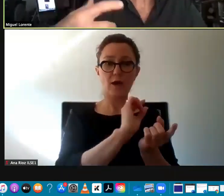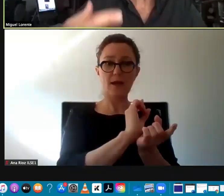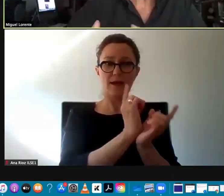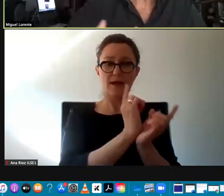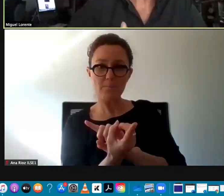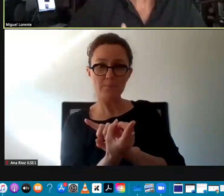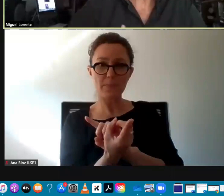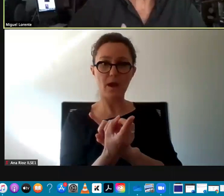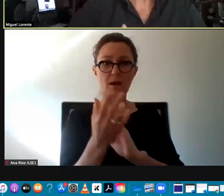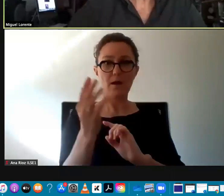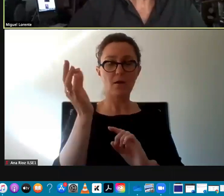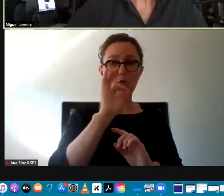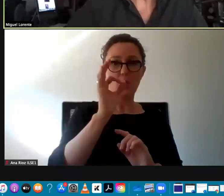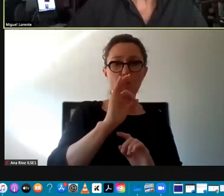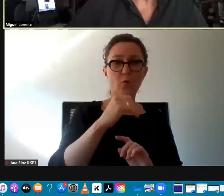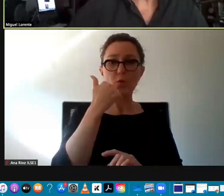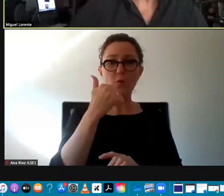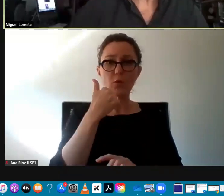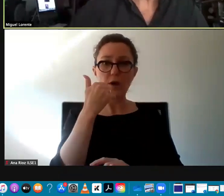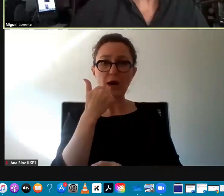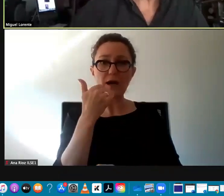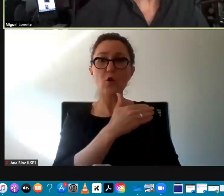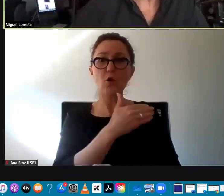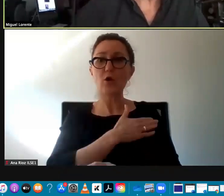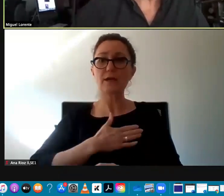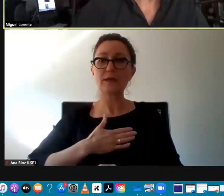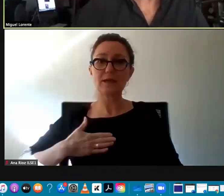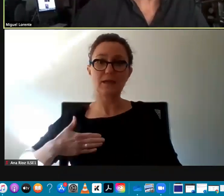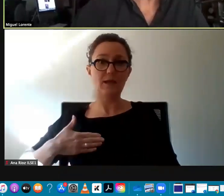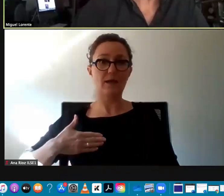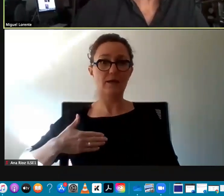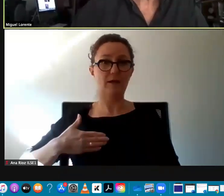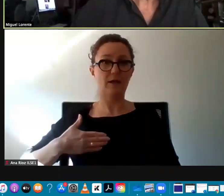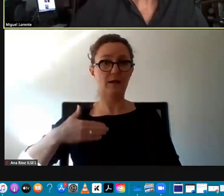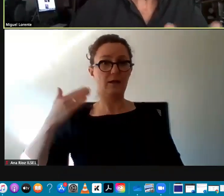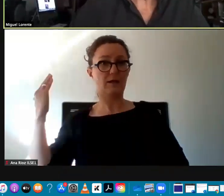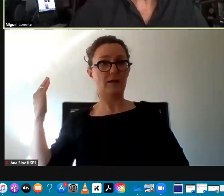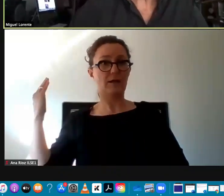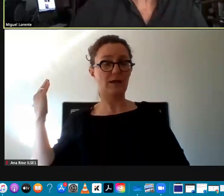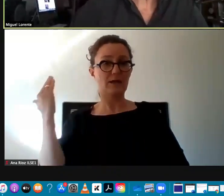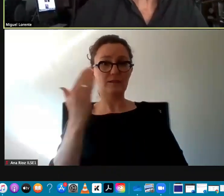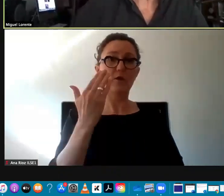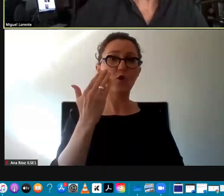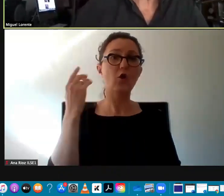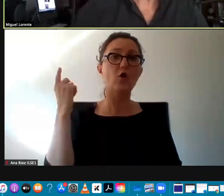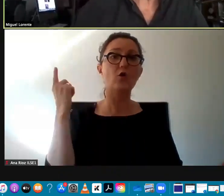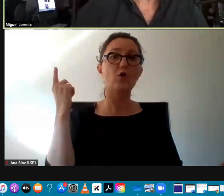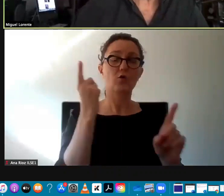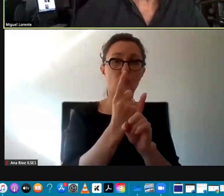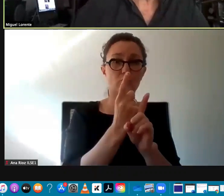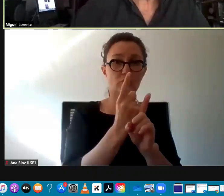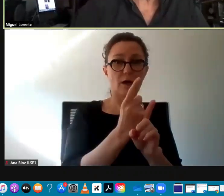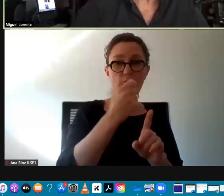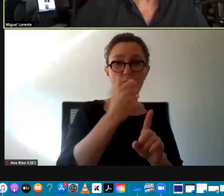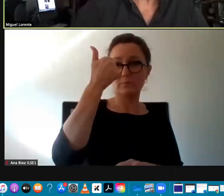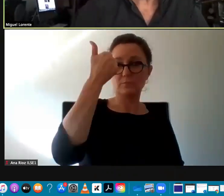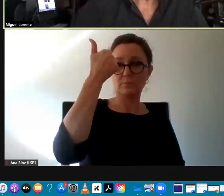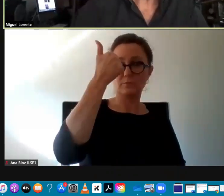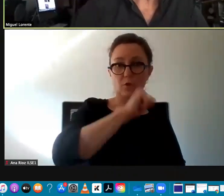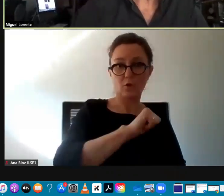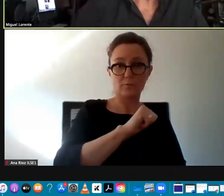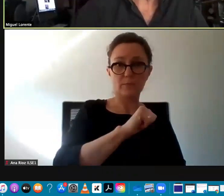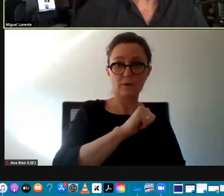o de castigo que envuelve a la violencia que ejercen los hombres sobre las mujeres con las que mantienen o